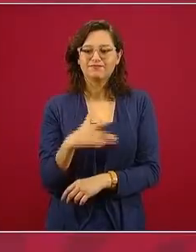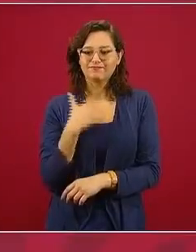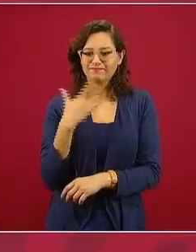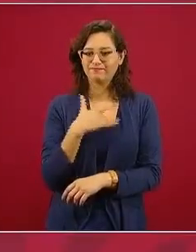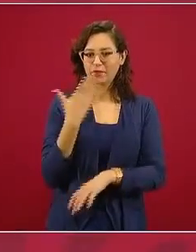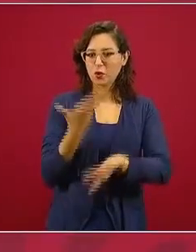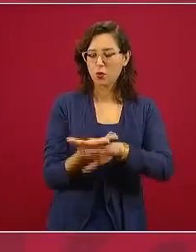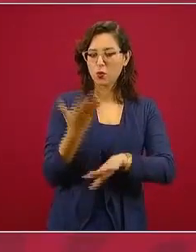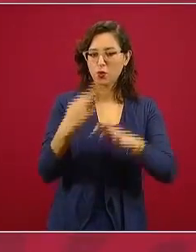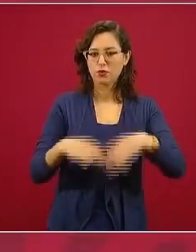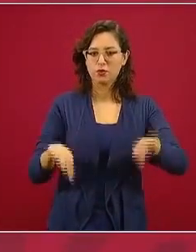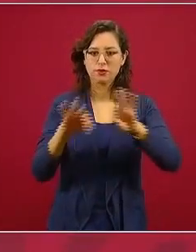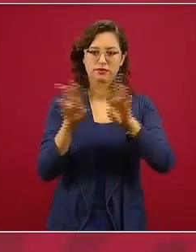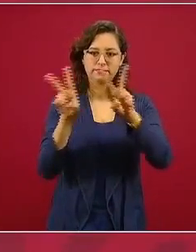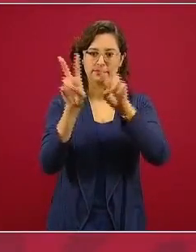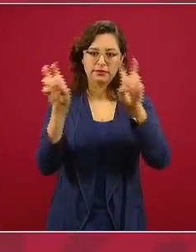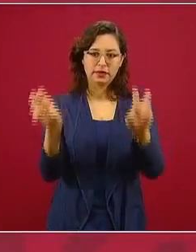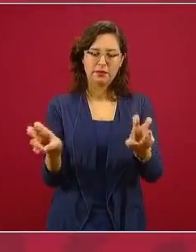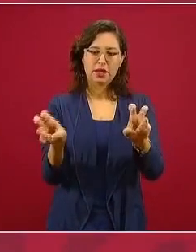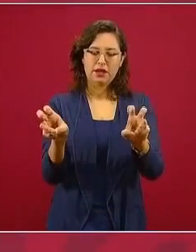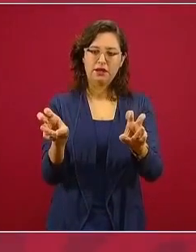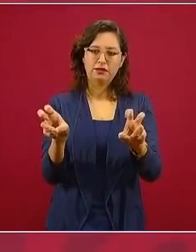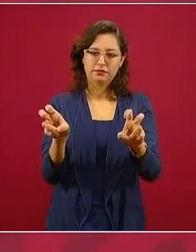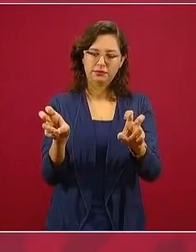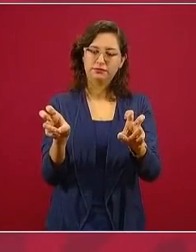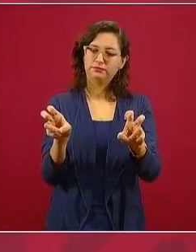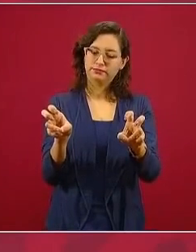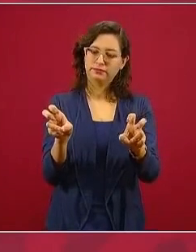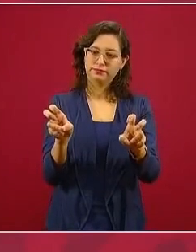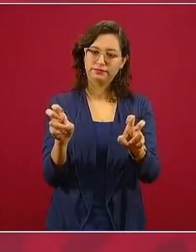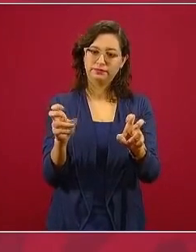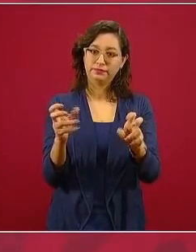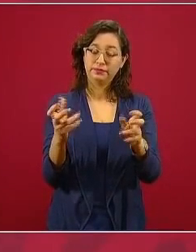importante lo del tratado, que es